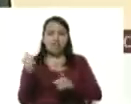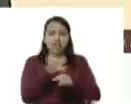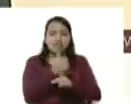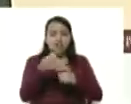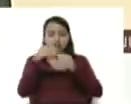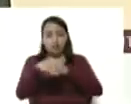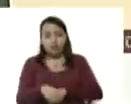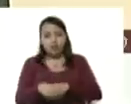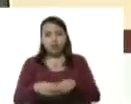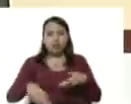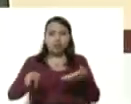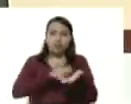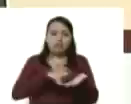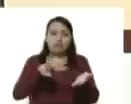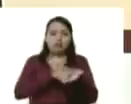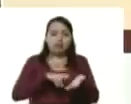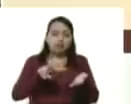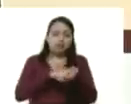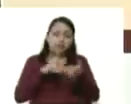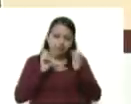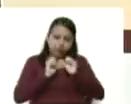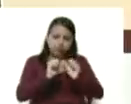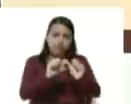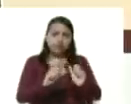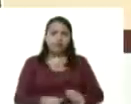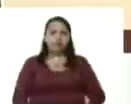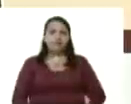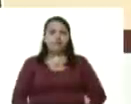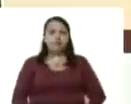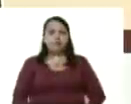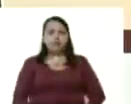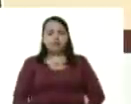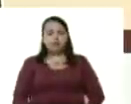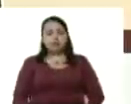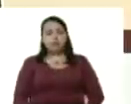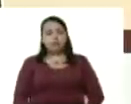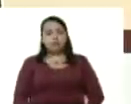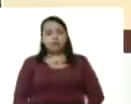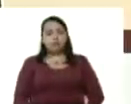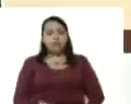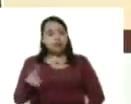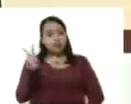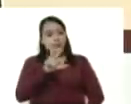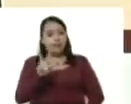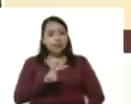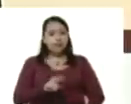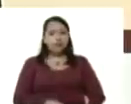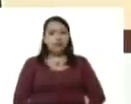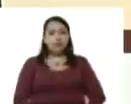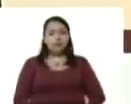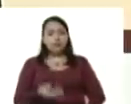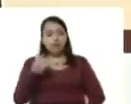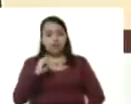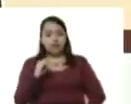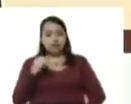Acuerdo de Ginebra permanentemente. Bueno, Venezuela ha